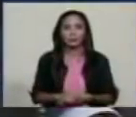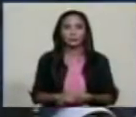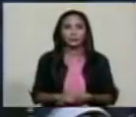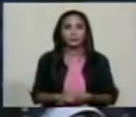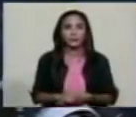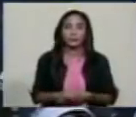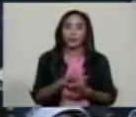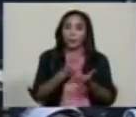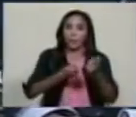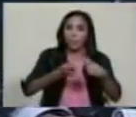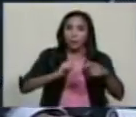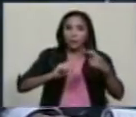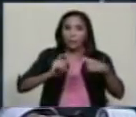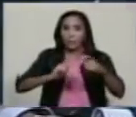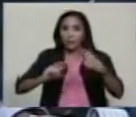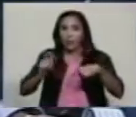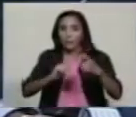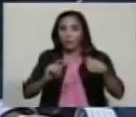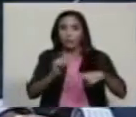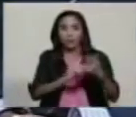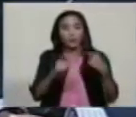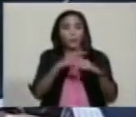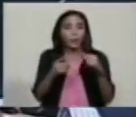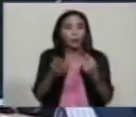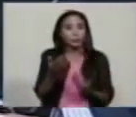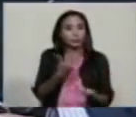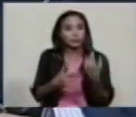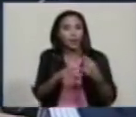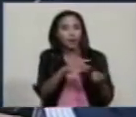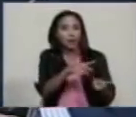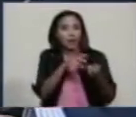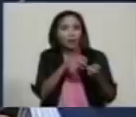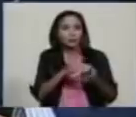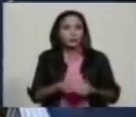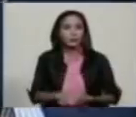para importar, pero para tener inmensas ganancias.